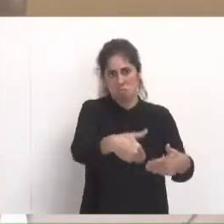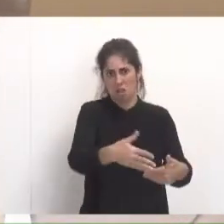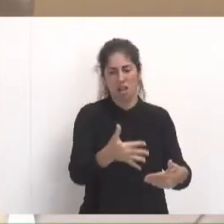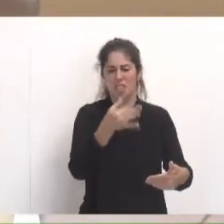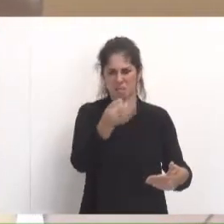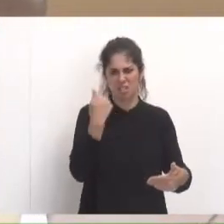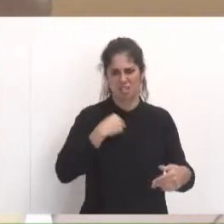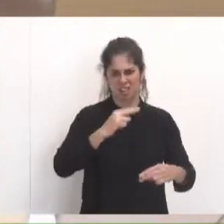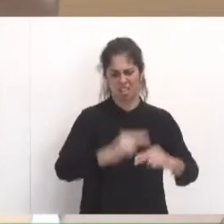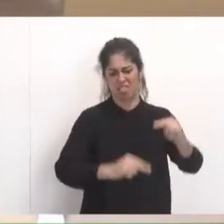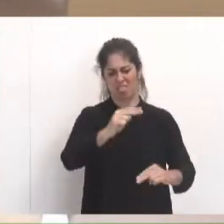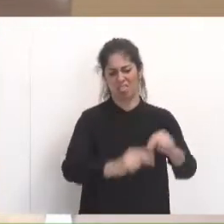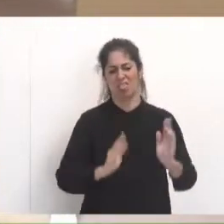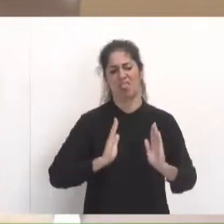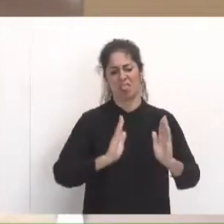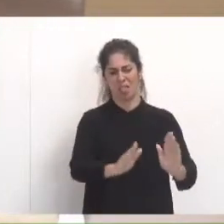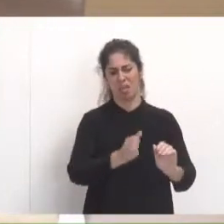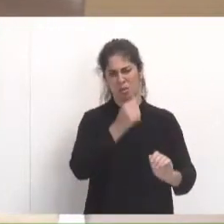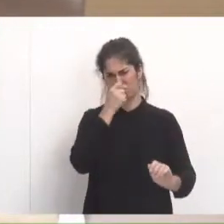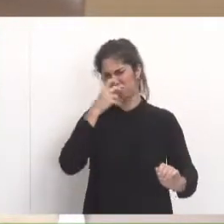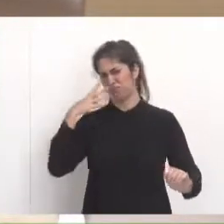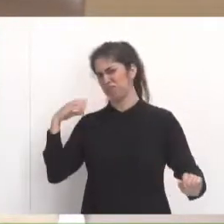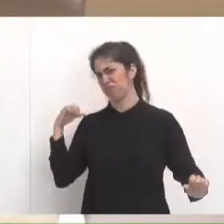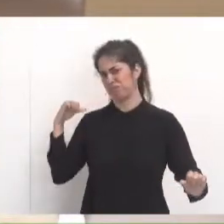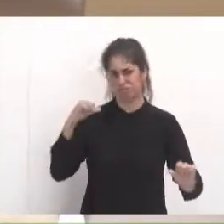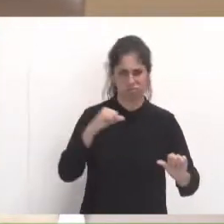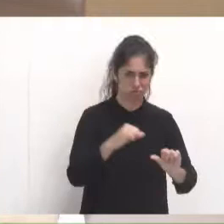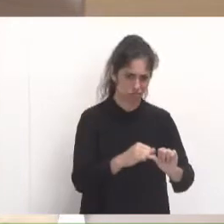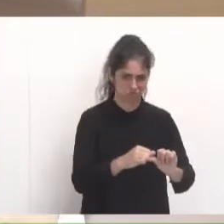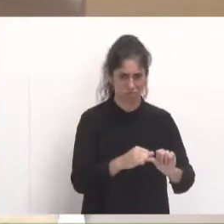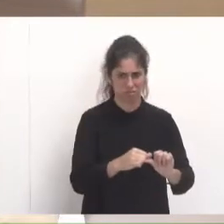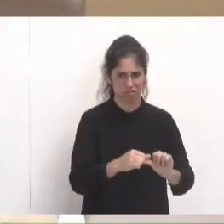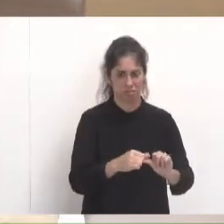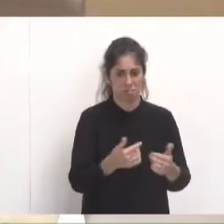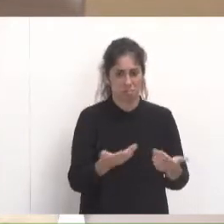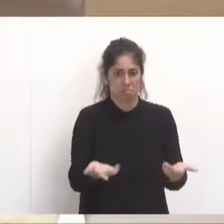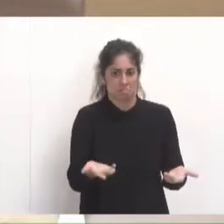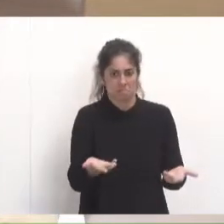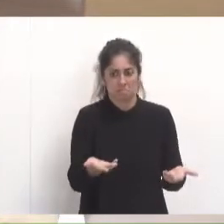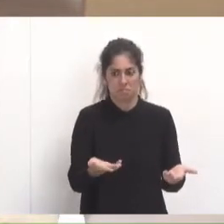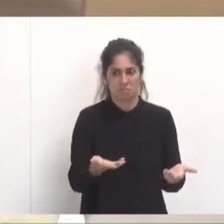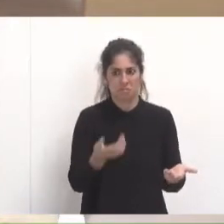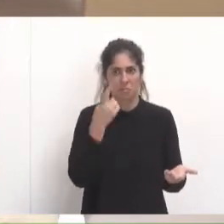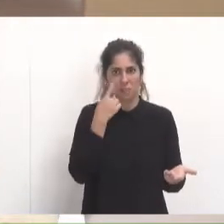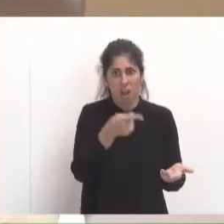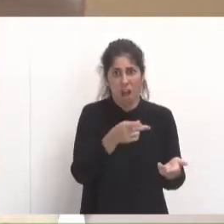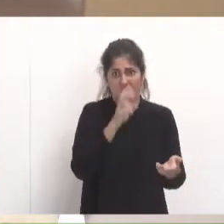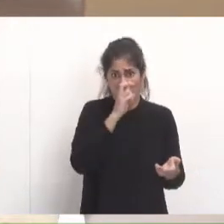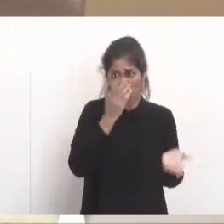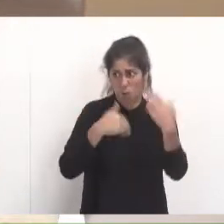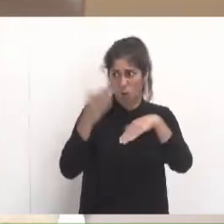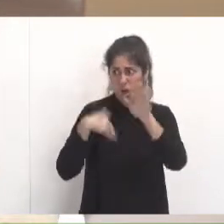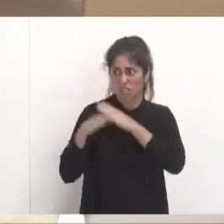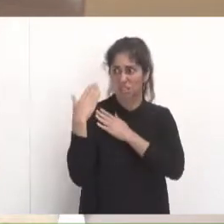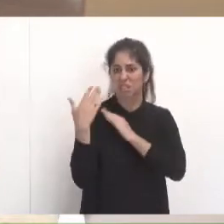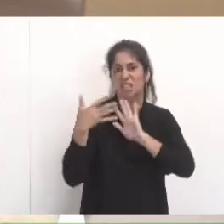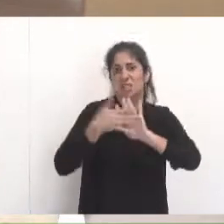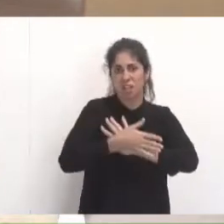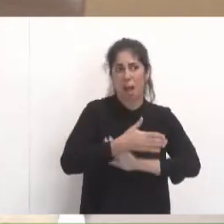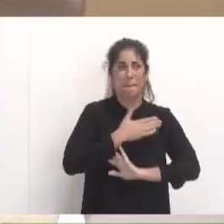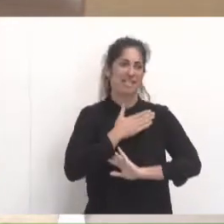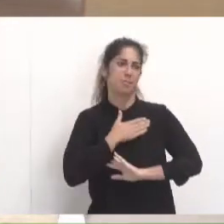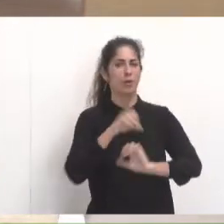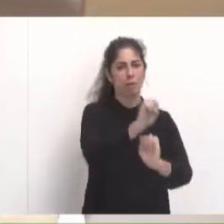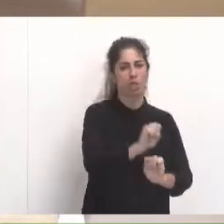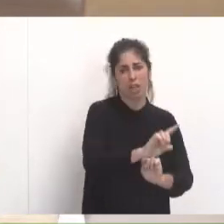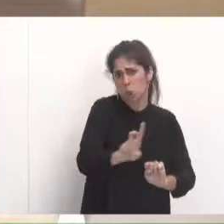hace muchísimos años. Y no tiene ningún, el hecho de que sea antiguo, no todo lo antiguo tiene que estar